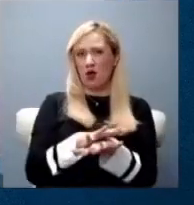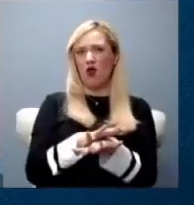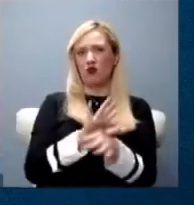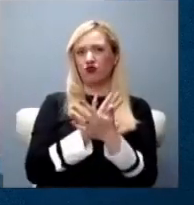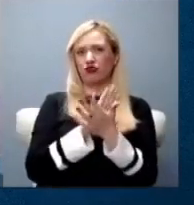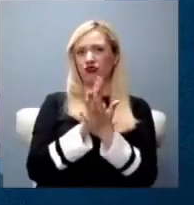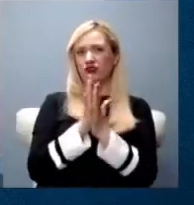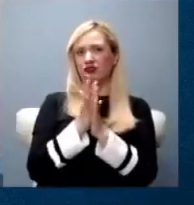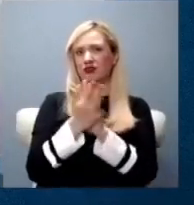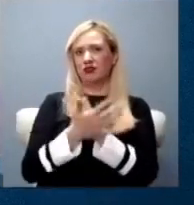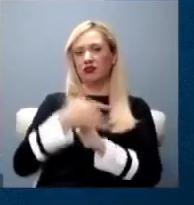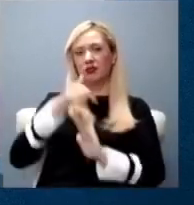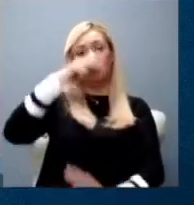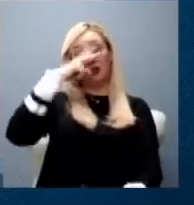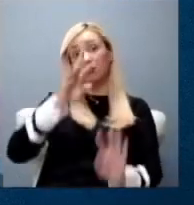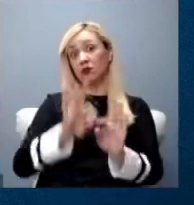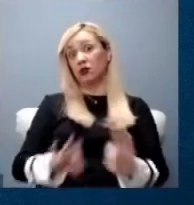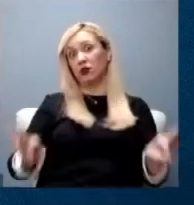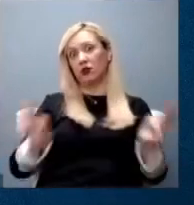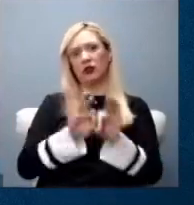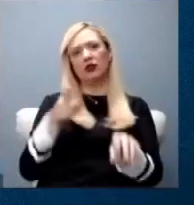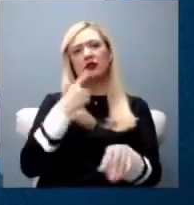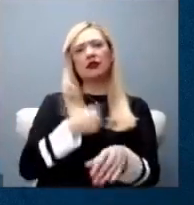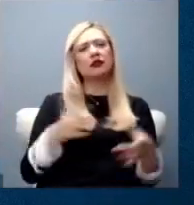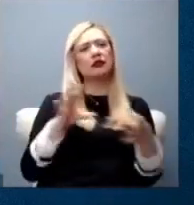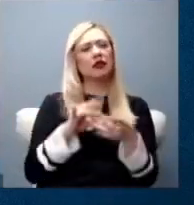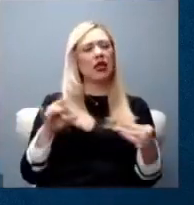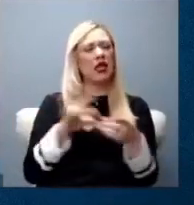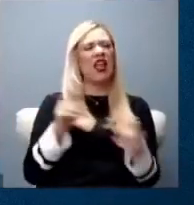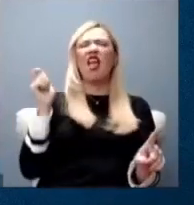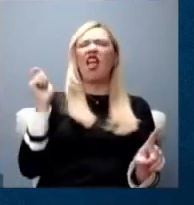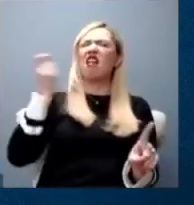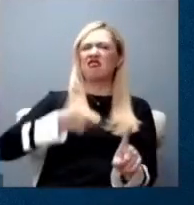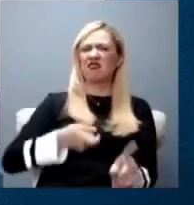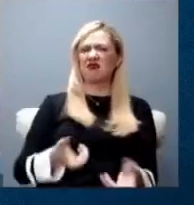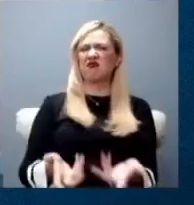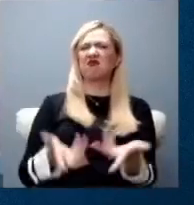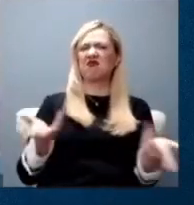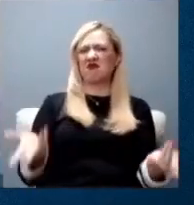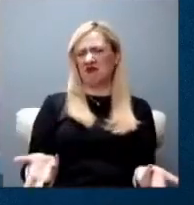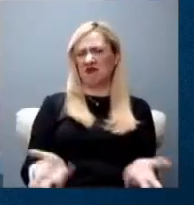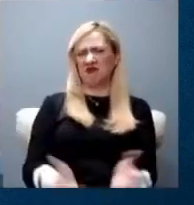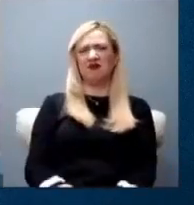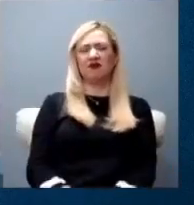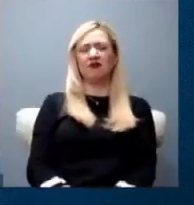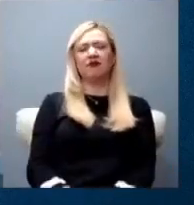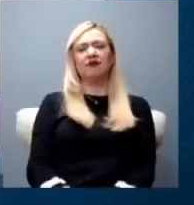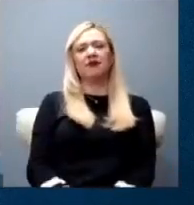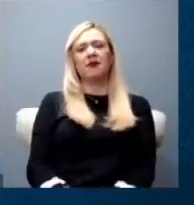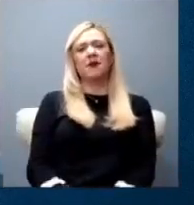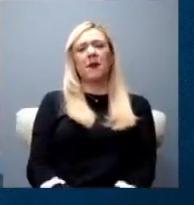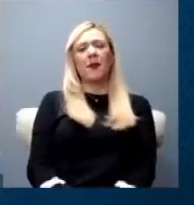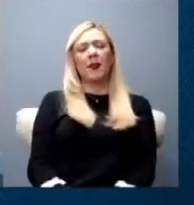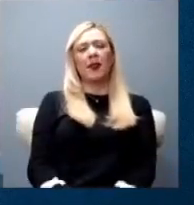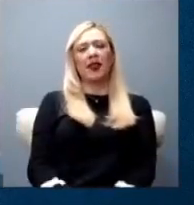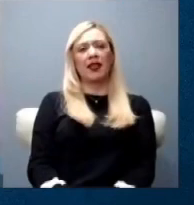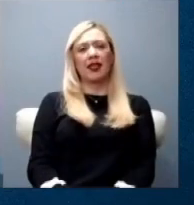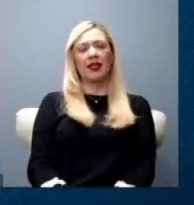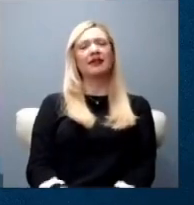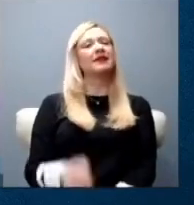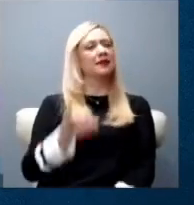de México también es muy importante y nos pudieras explicar en qué consiste este tipo de reparaciones.